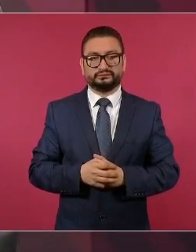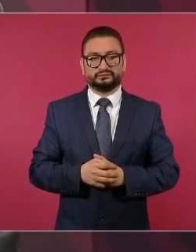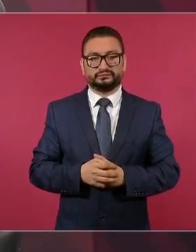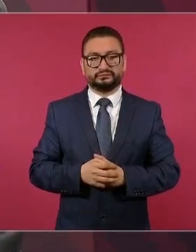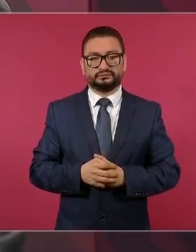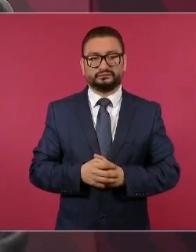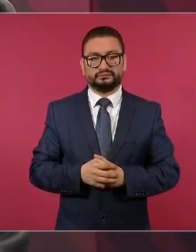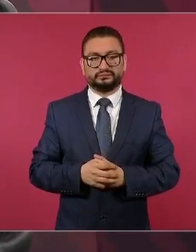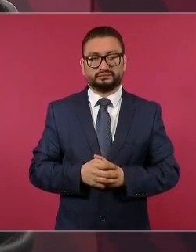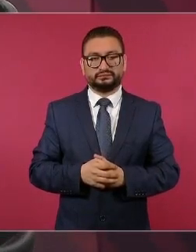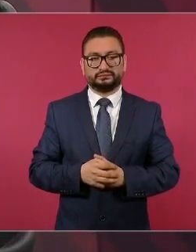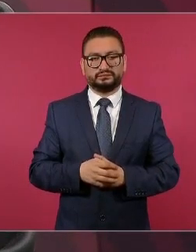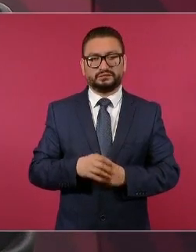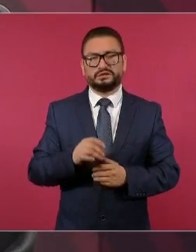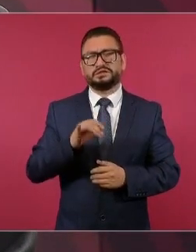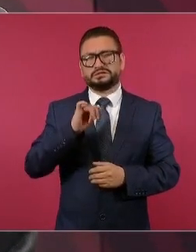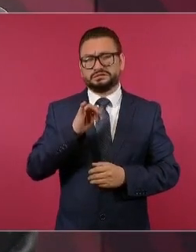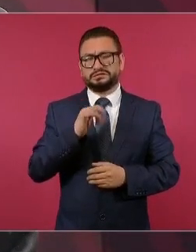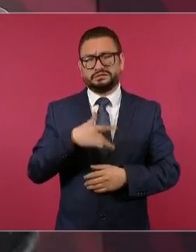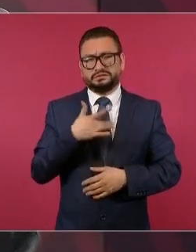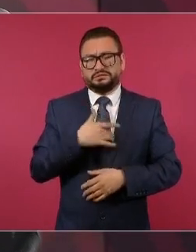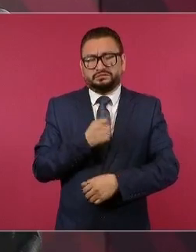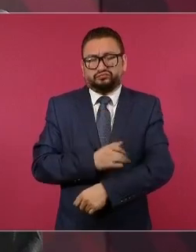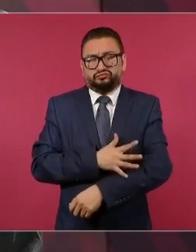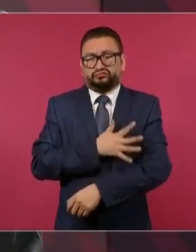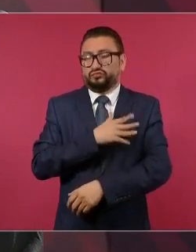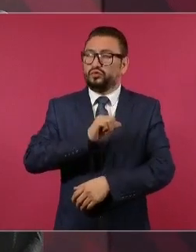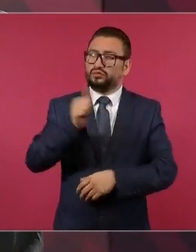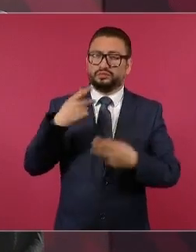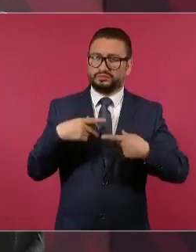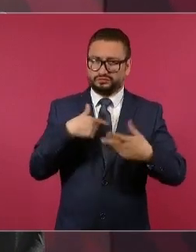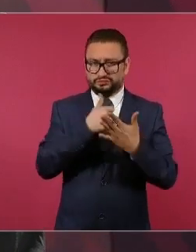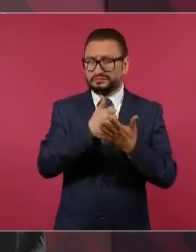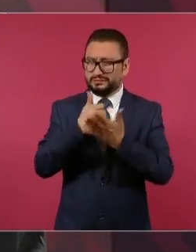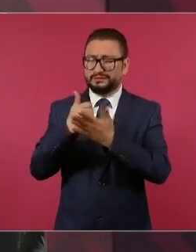Sí genera una gran satisfacción ayudar a los demás.